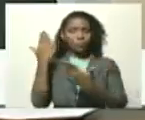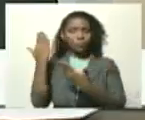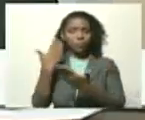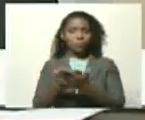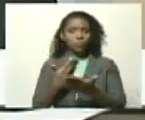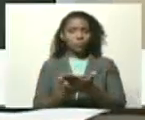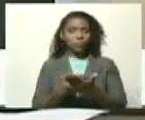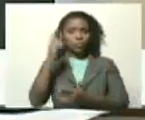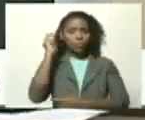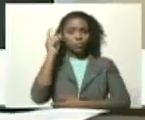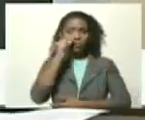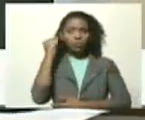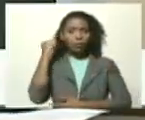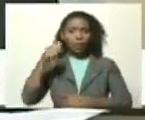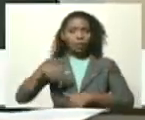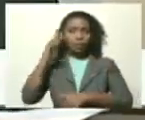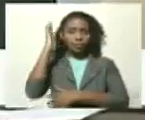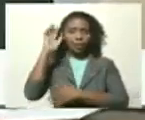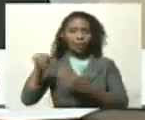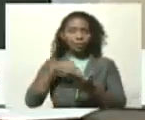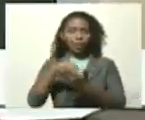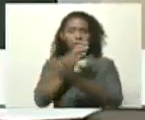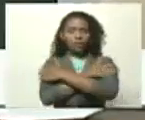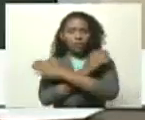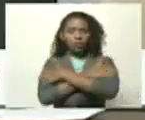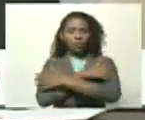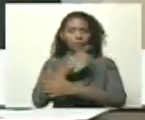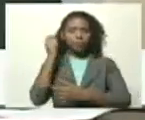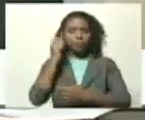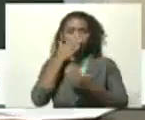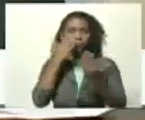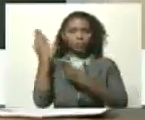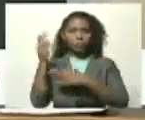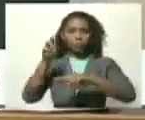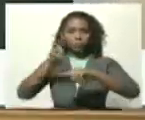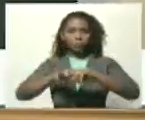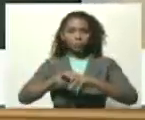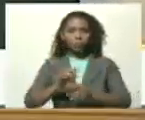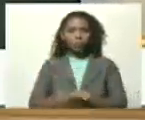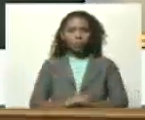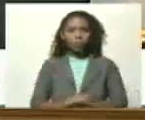diputadas y diputados de esta Asamblea Nacional. Felicitaciones, diputada. Ocupe por favor su asiento.